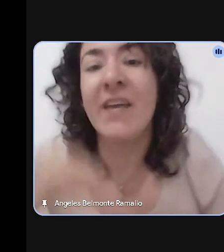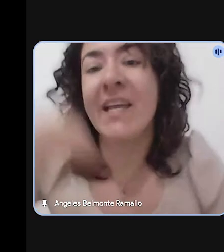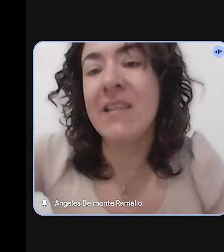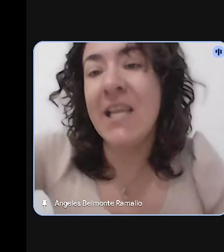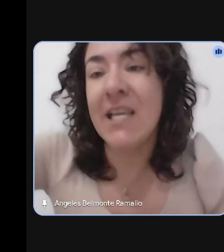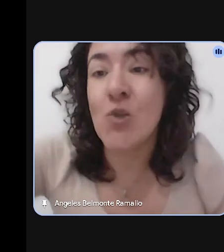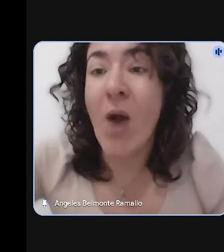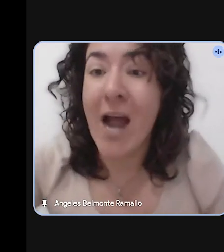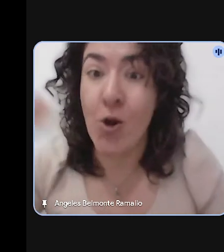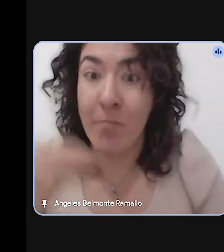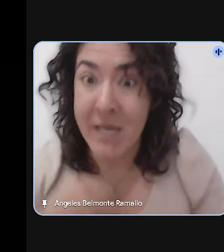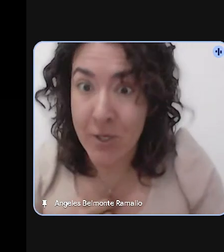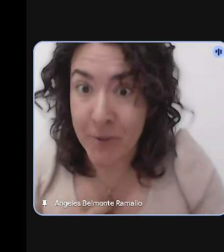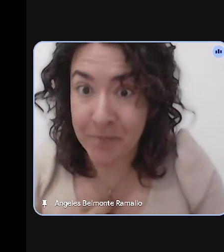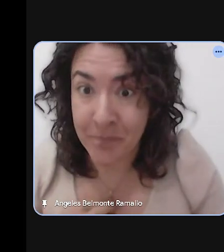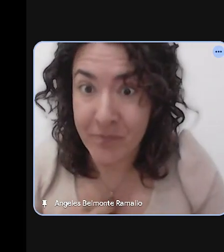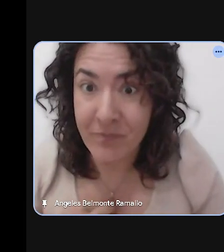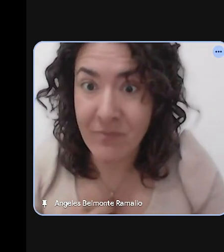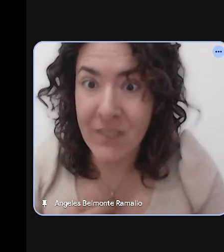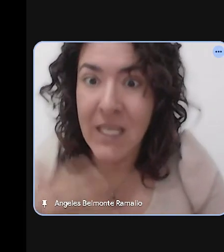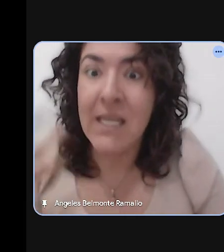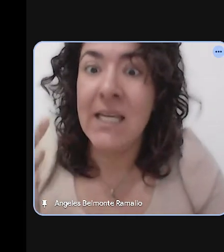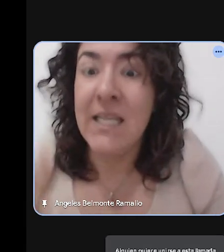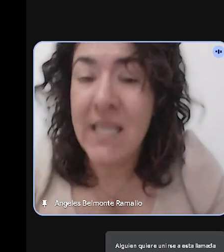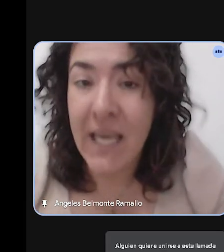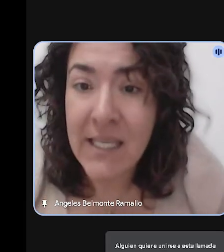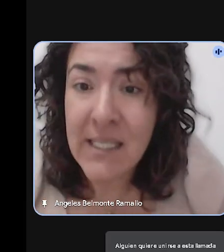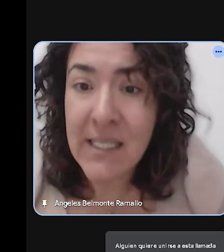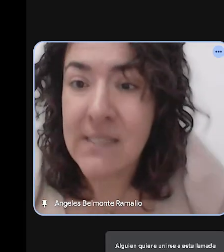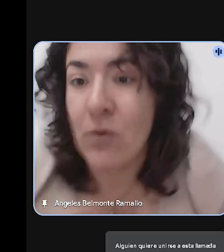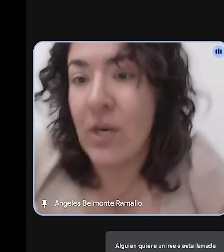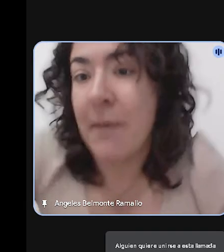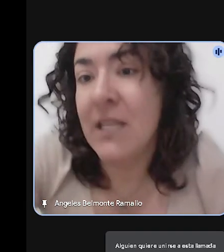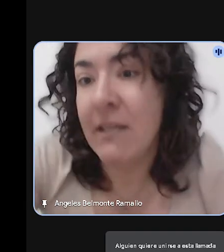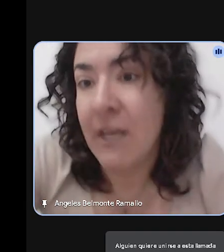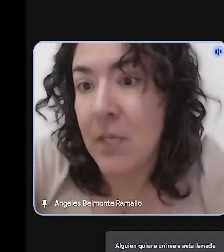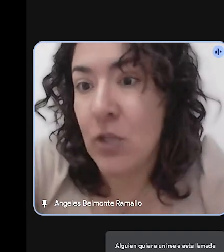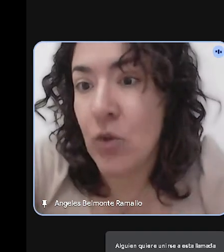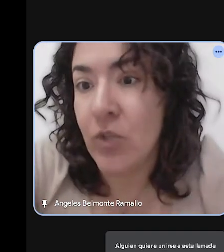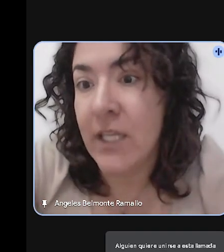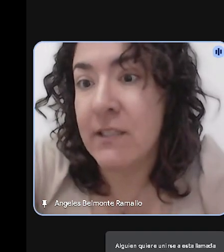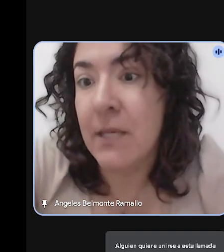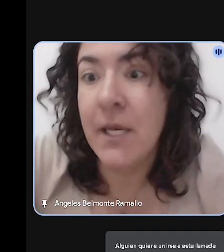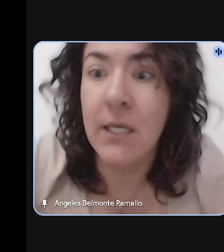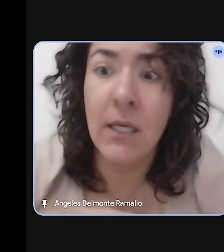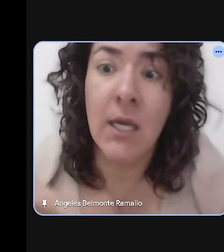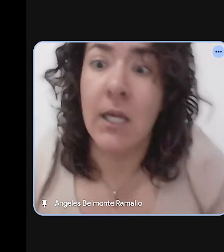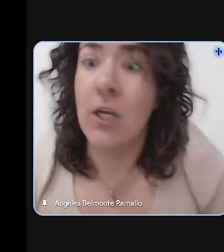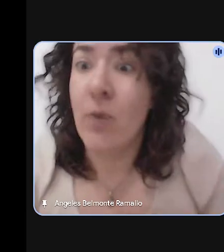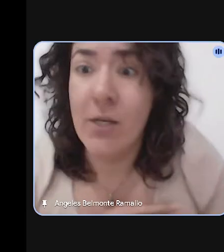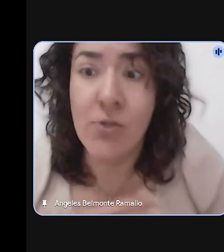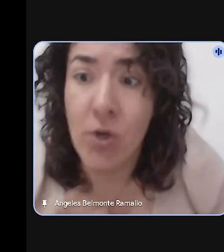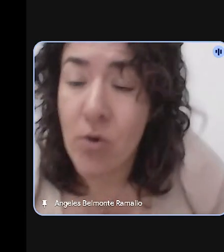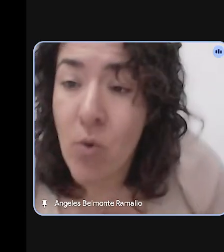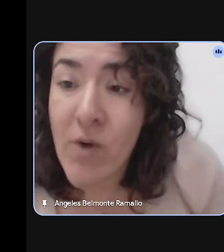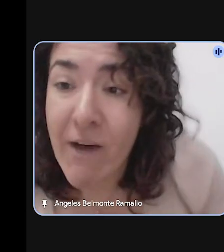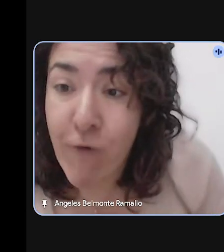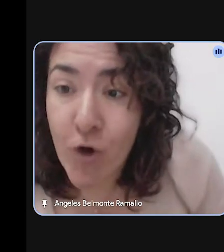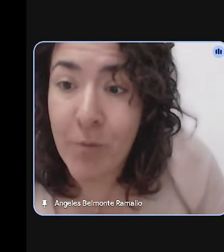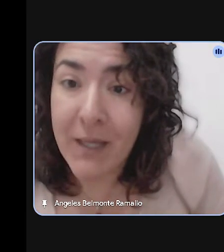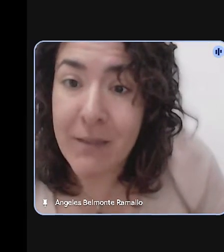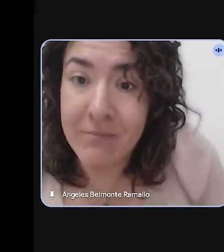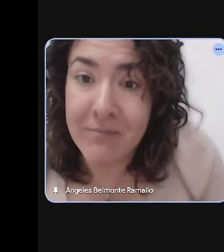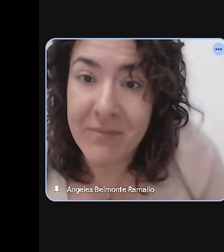muy diferente eso a lo mío. Y que seguramente habrán visto ustedes también que no hay solo